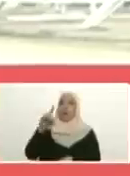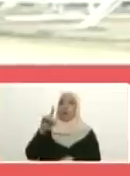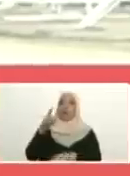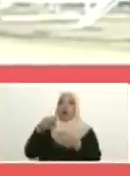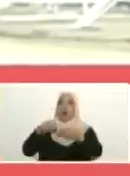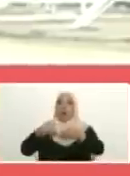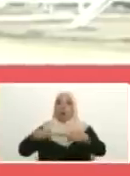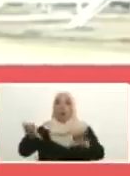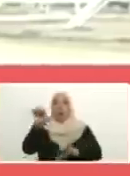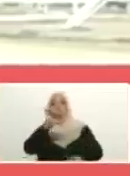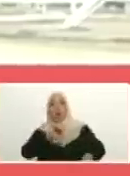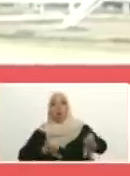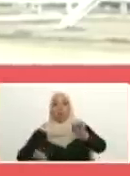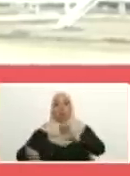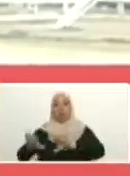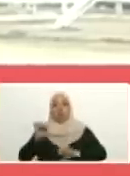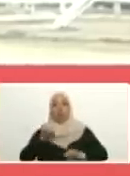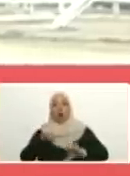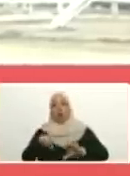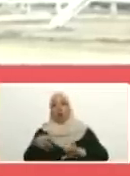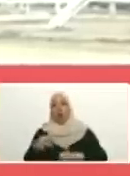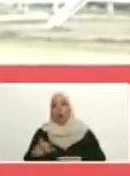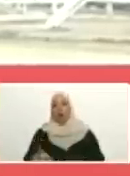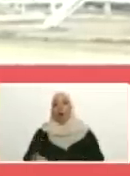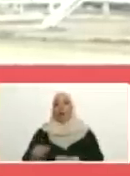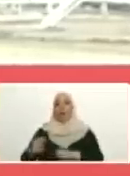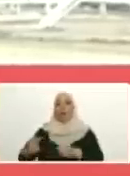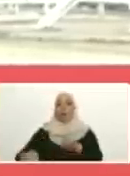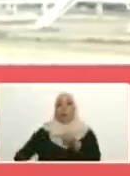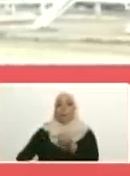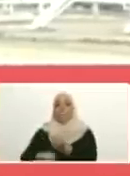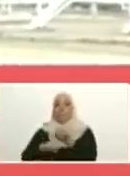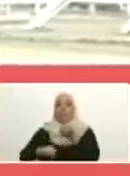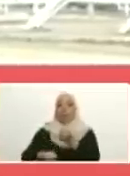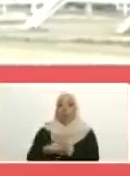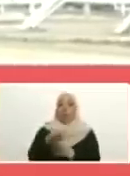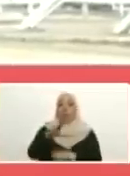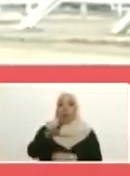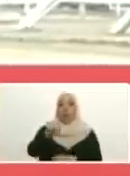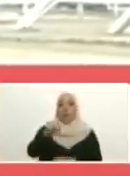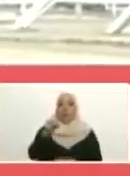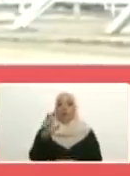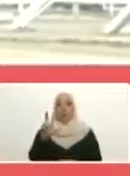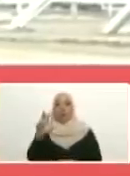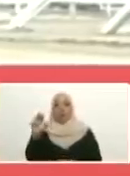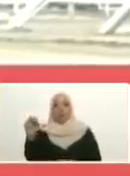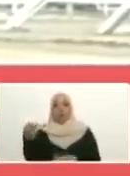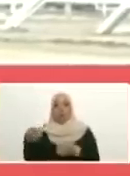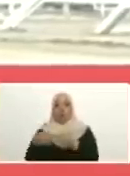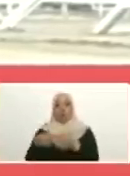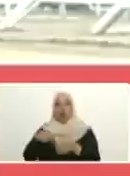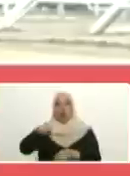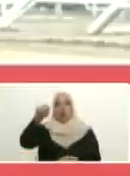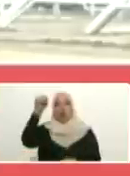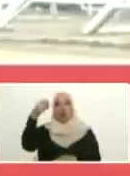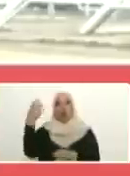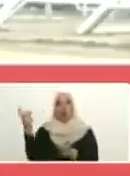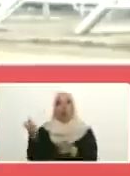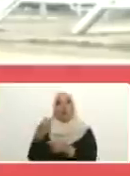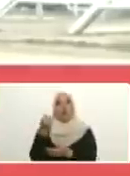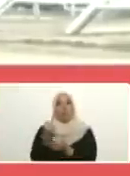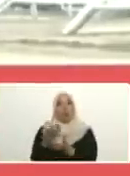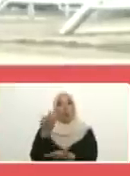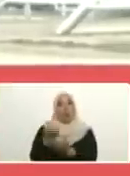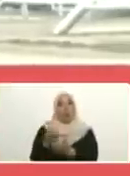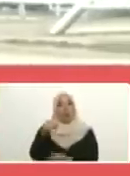diluente en el cual se encarga de inyectar mesa 30. Proveniente del norte de Monaga, ¿ok?